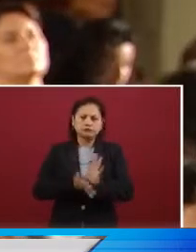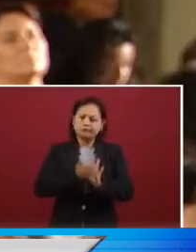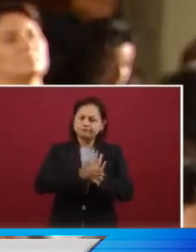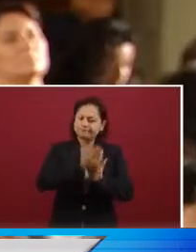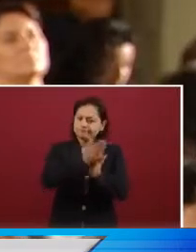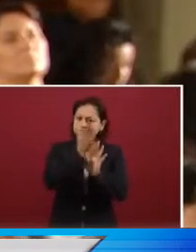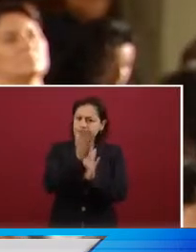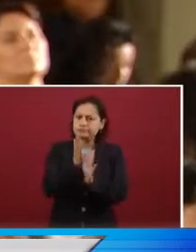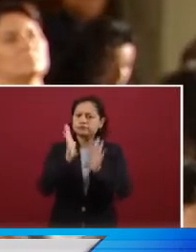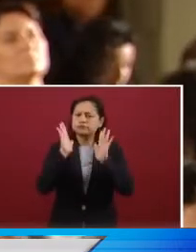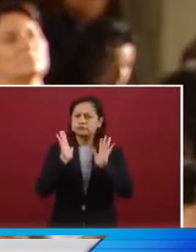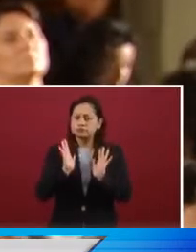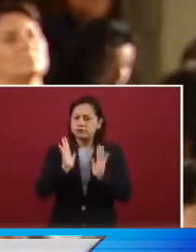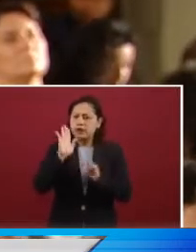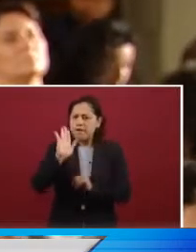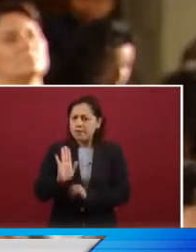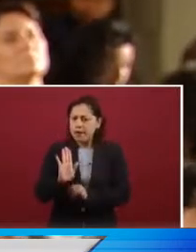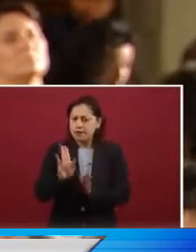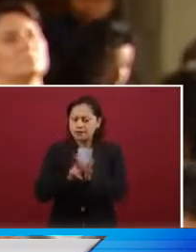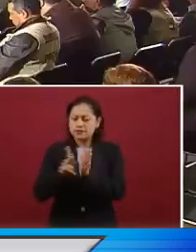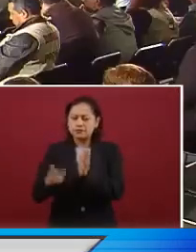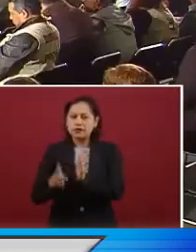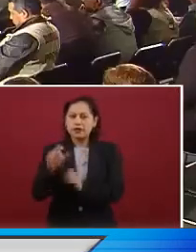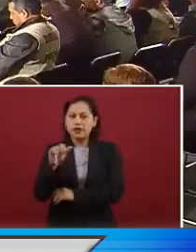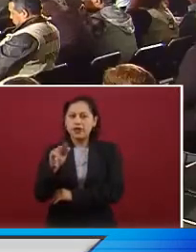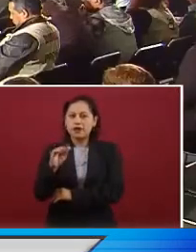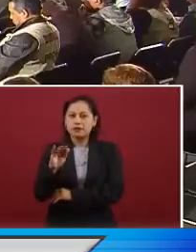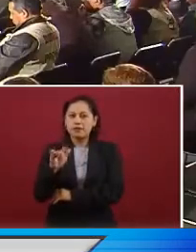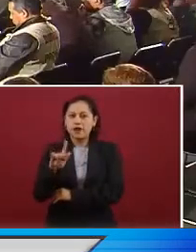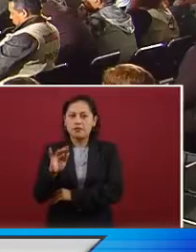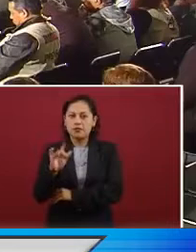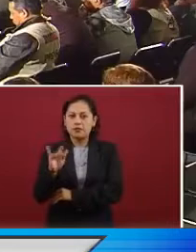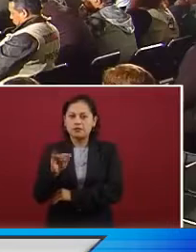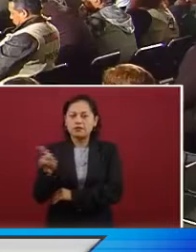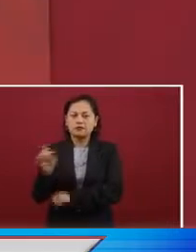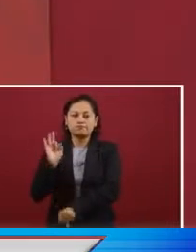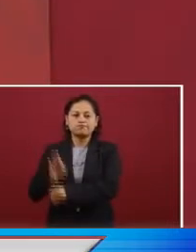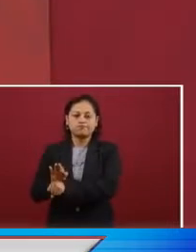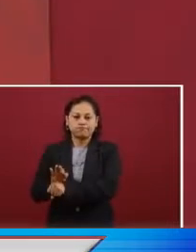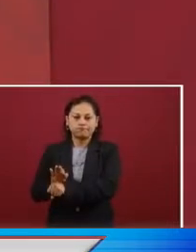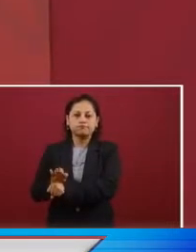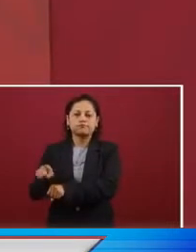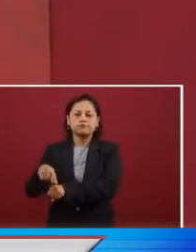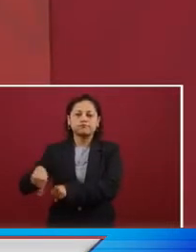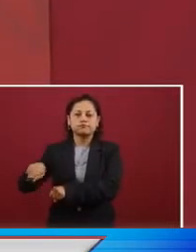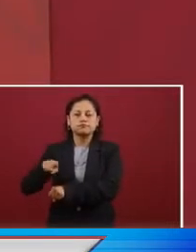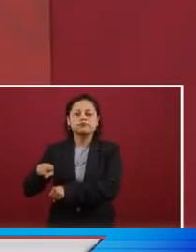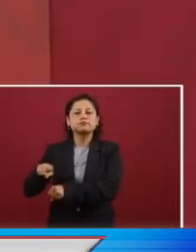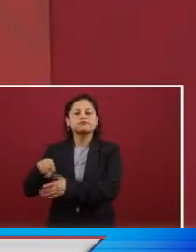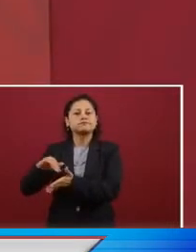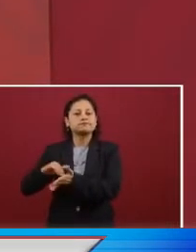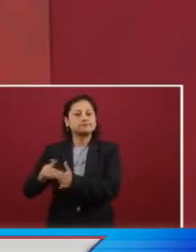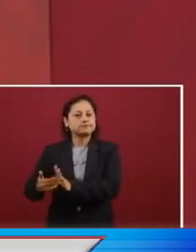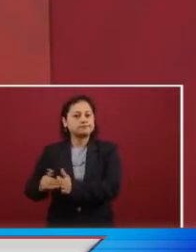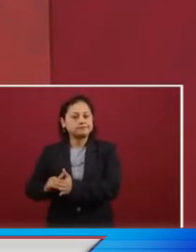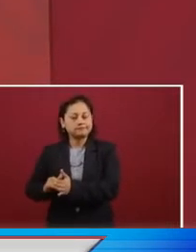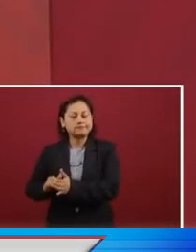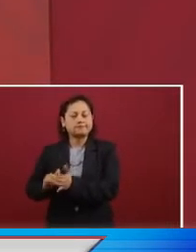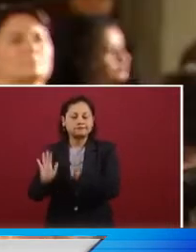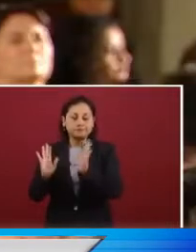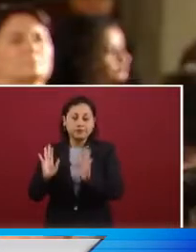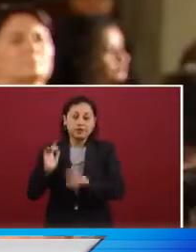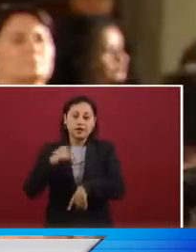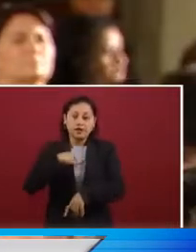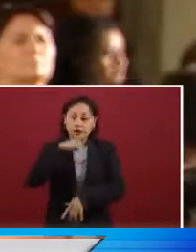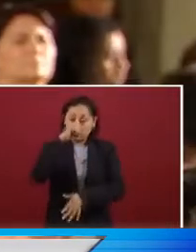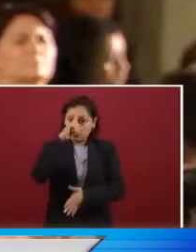político, con lo que el gobierno ahora representa a todos por igual. Ahora el poder económico y los medios de comunicación se protegen unos a otros, pero existe